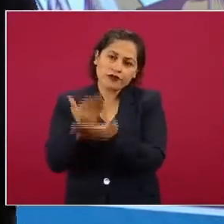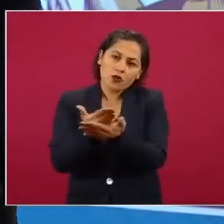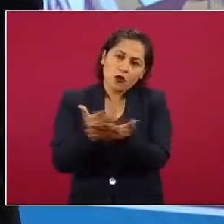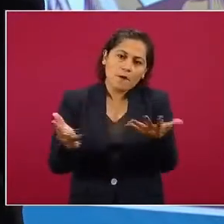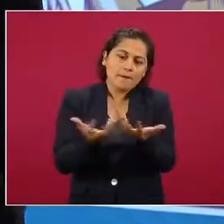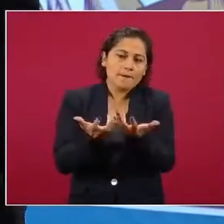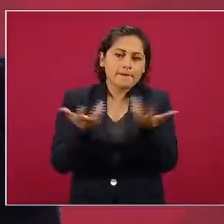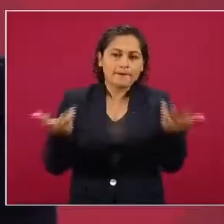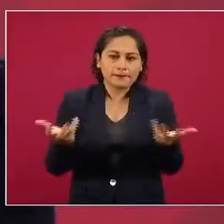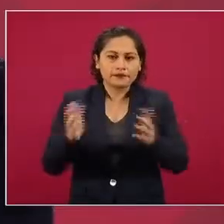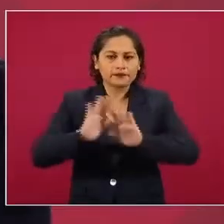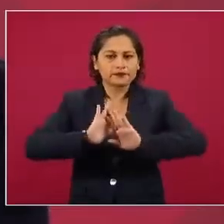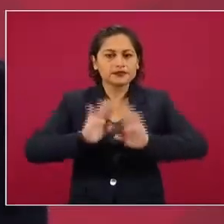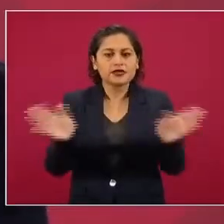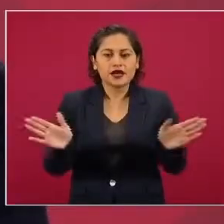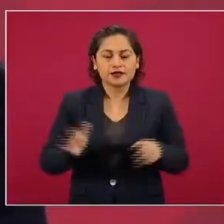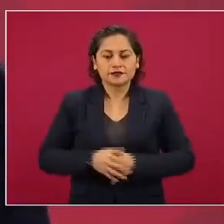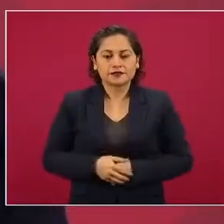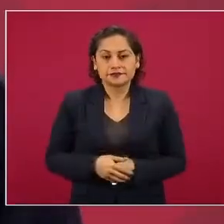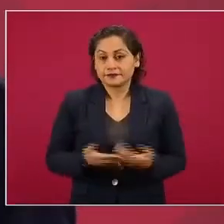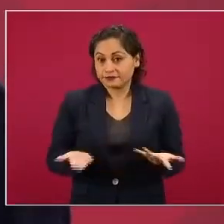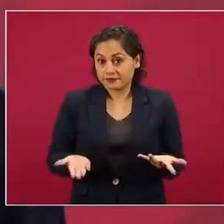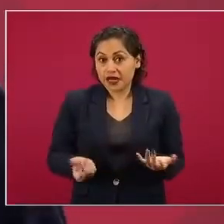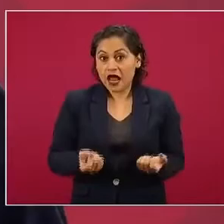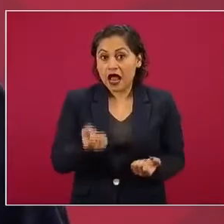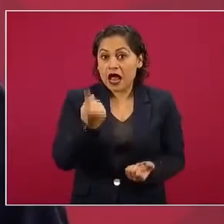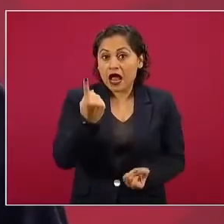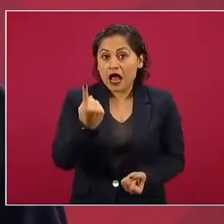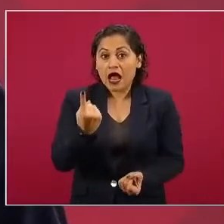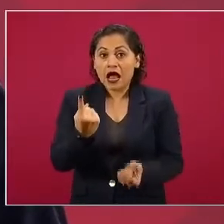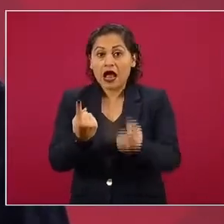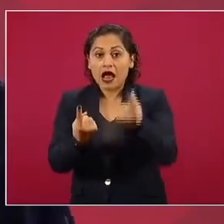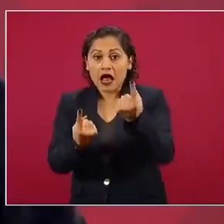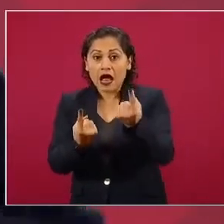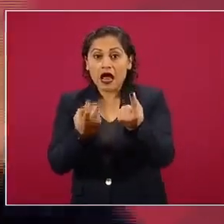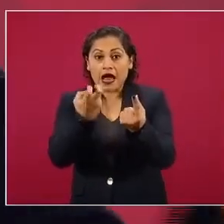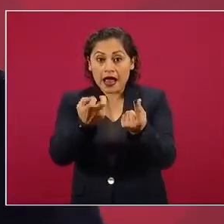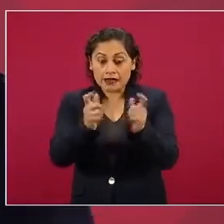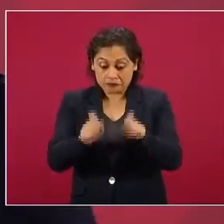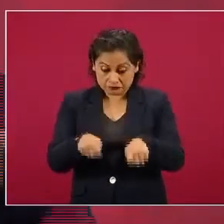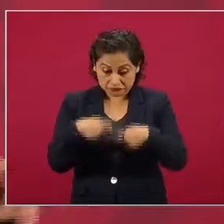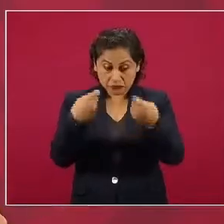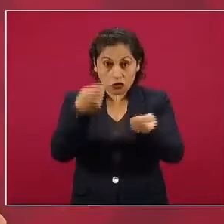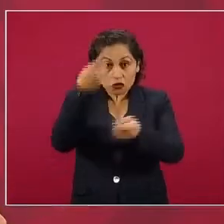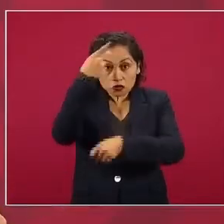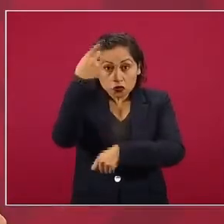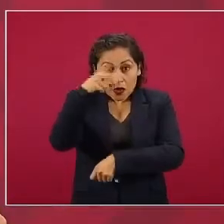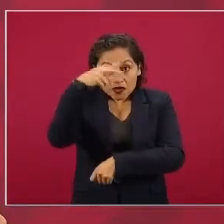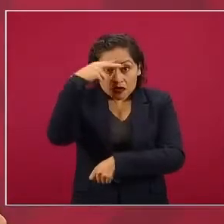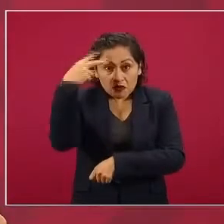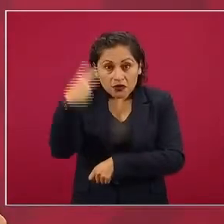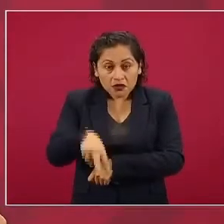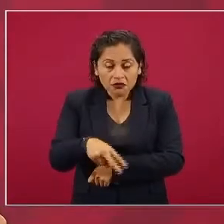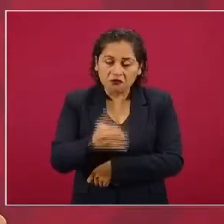que no sean unos cuantos los dueños de México. México es de todos.